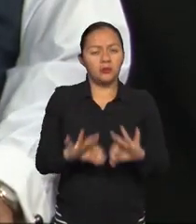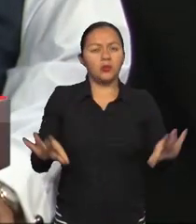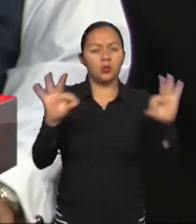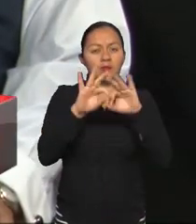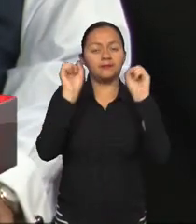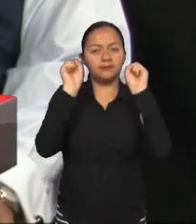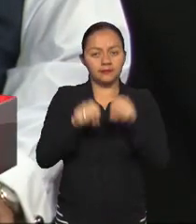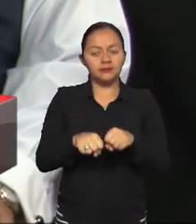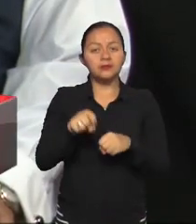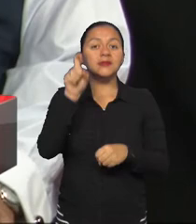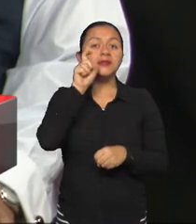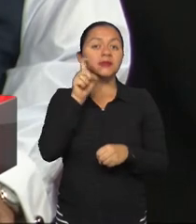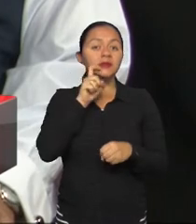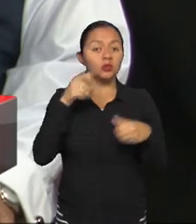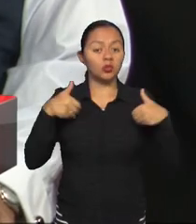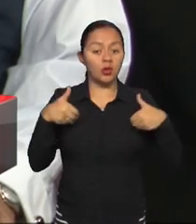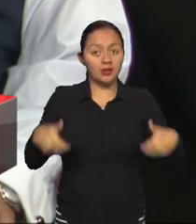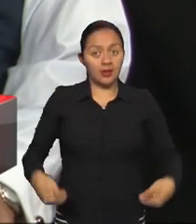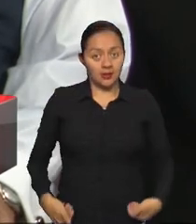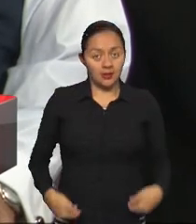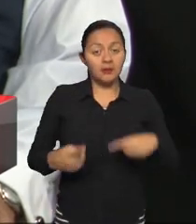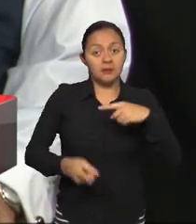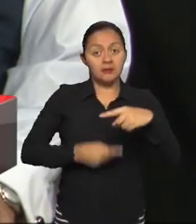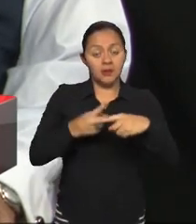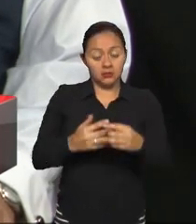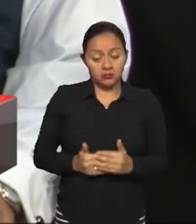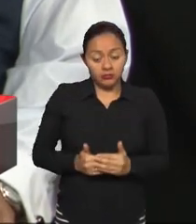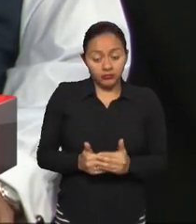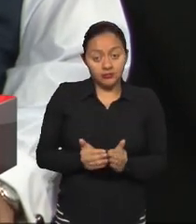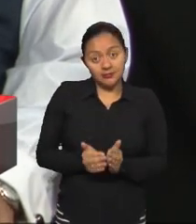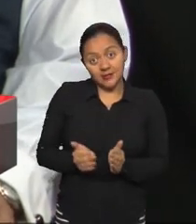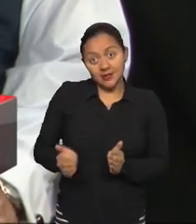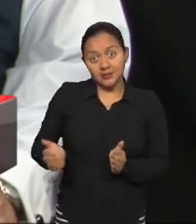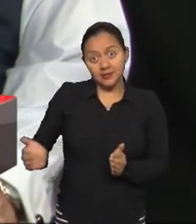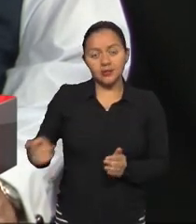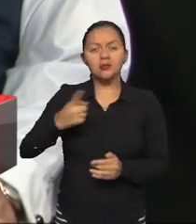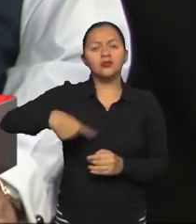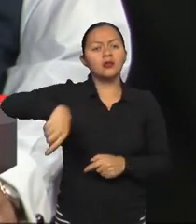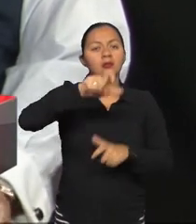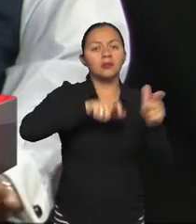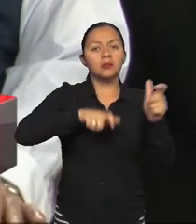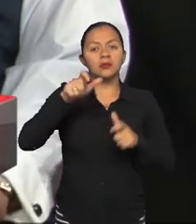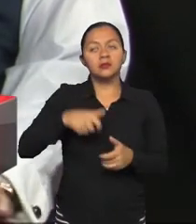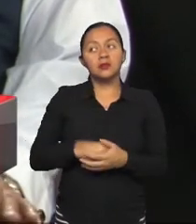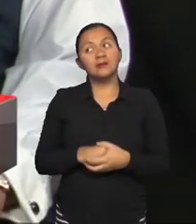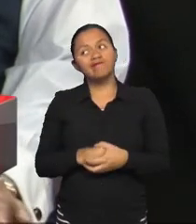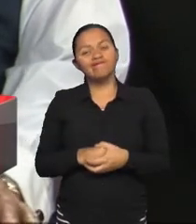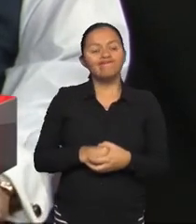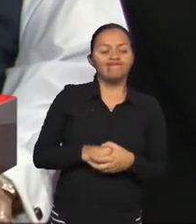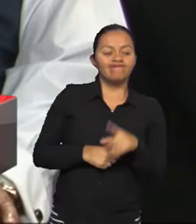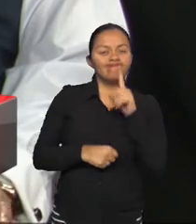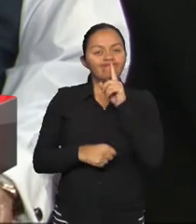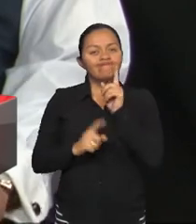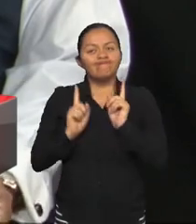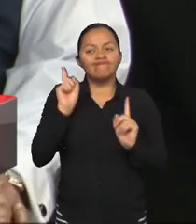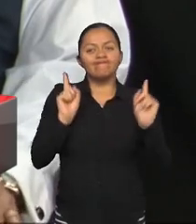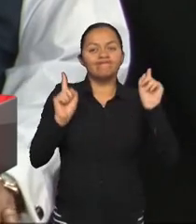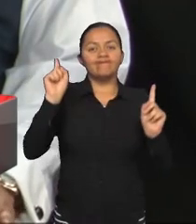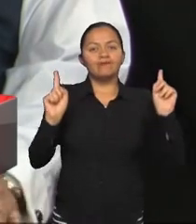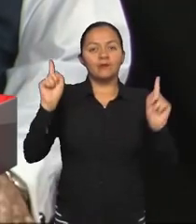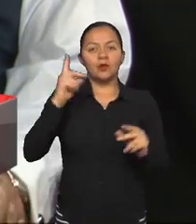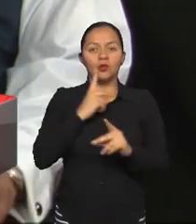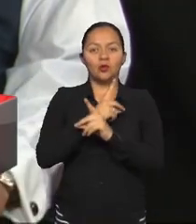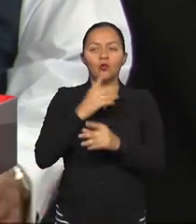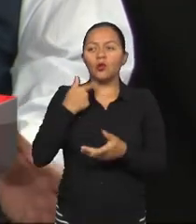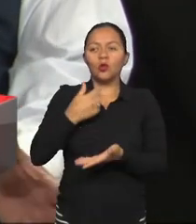tema de la sexualidad y la reproducción siempre ha sido un tema que levanta cejas en muchas partes. Y de hecho, en redes sociales ahorita circula todo un